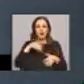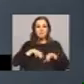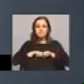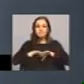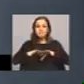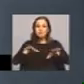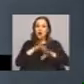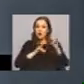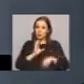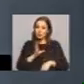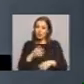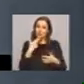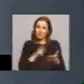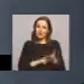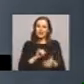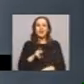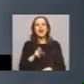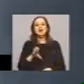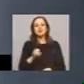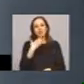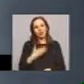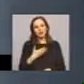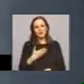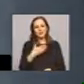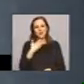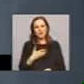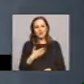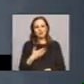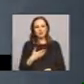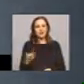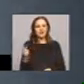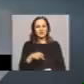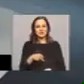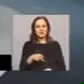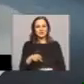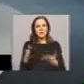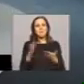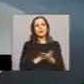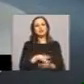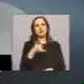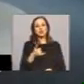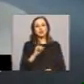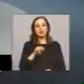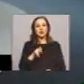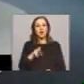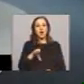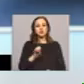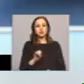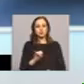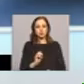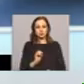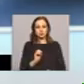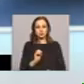llegando, de hecho. Ignacio, gracias. Muchas gracias a vosotros. Esta página 2, Ignacio del Valle, com